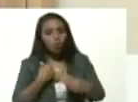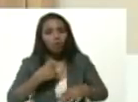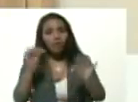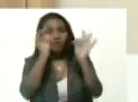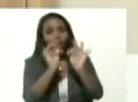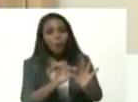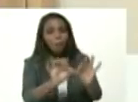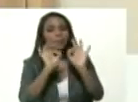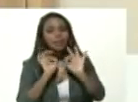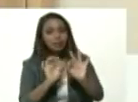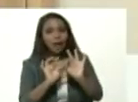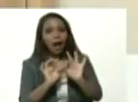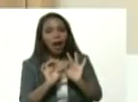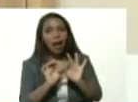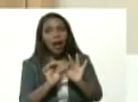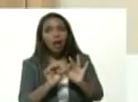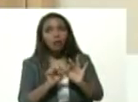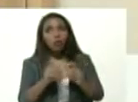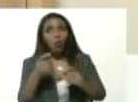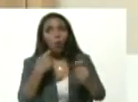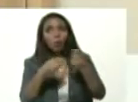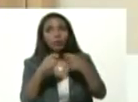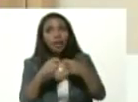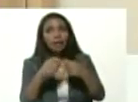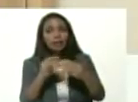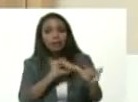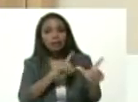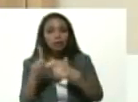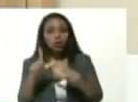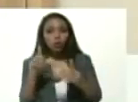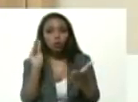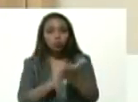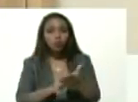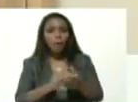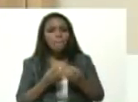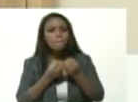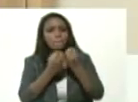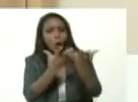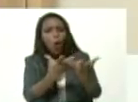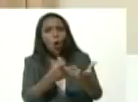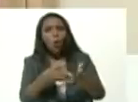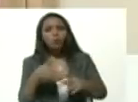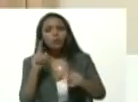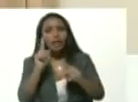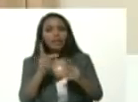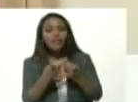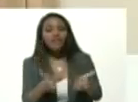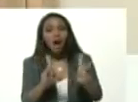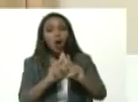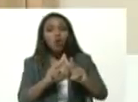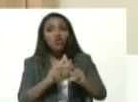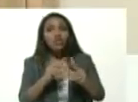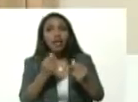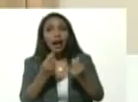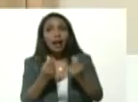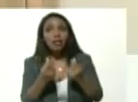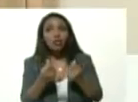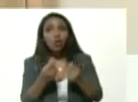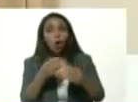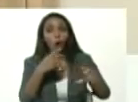condiciones especiales a los créditos comerciales ya otorgados, expresados en unidades de valor de crédito comercial